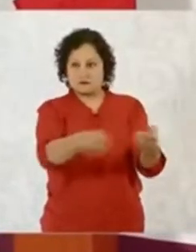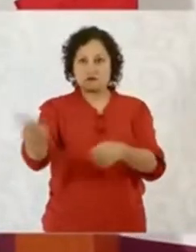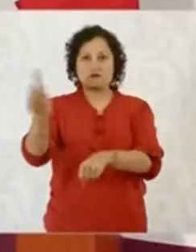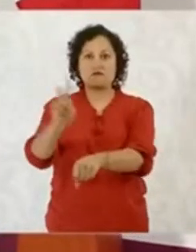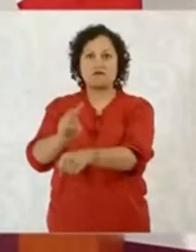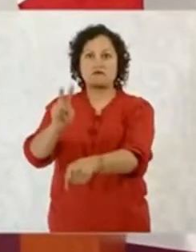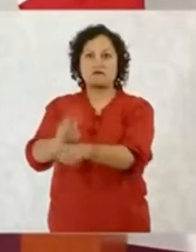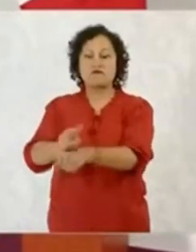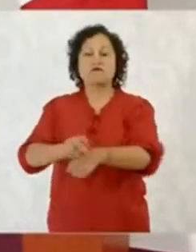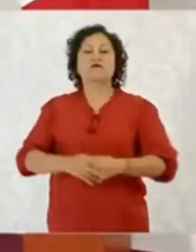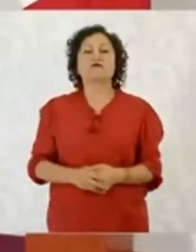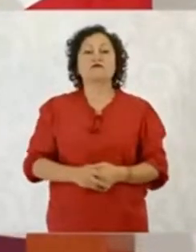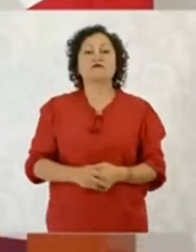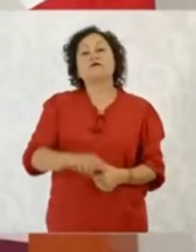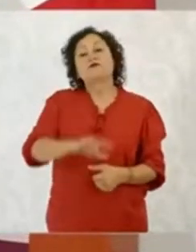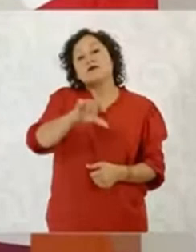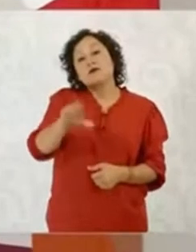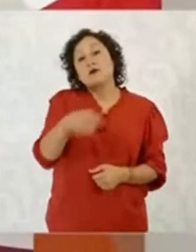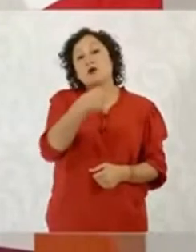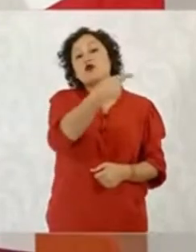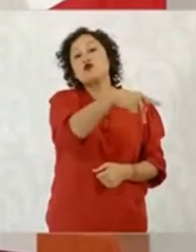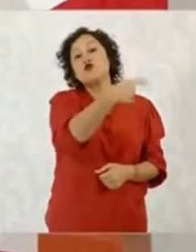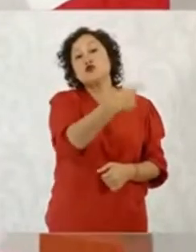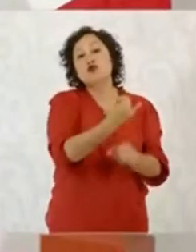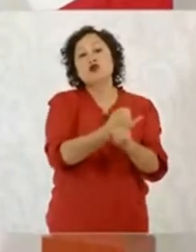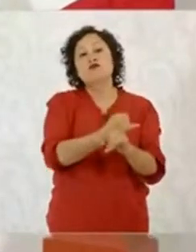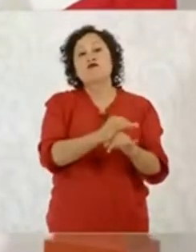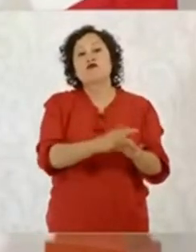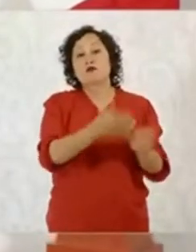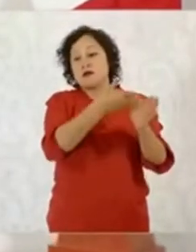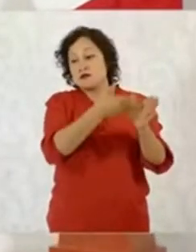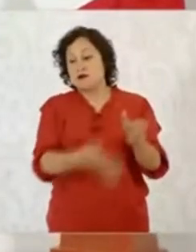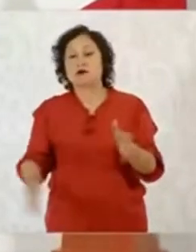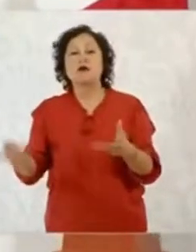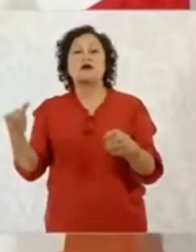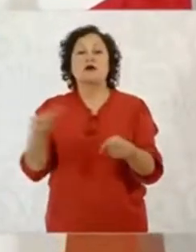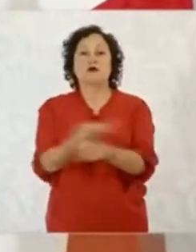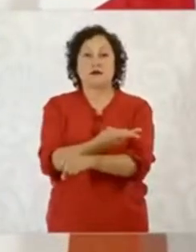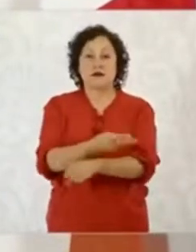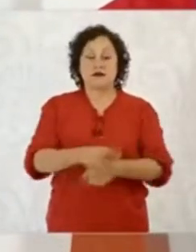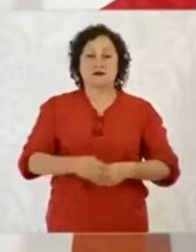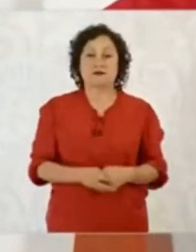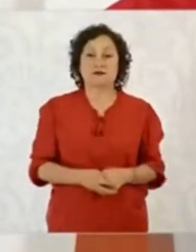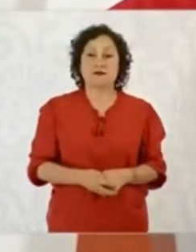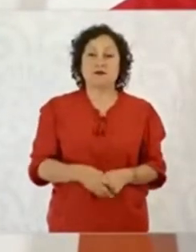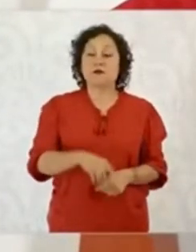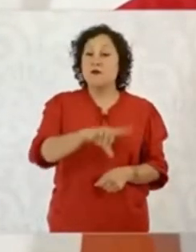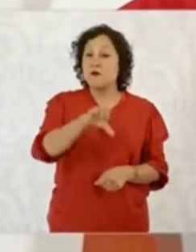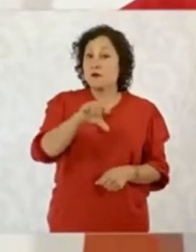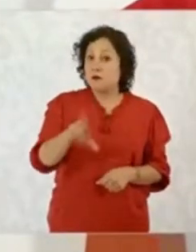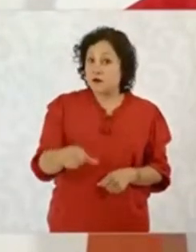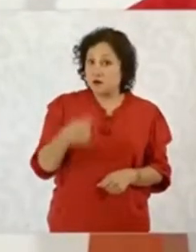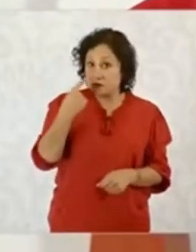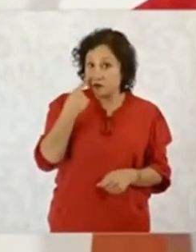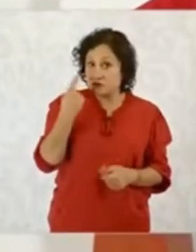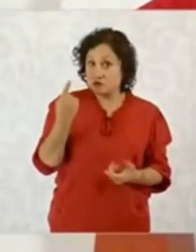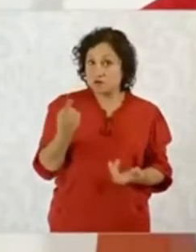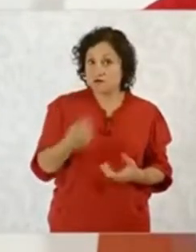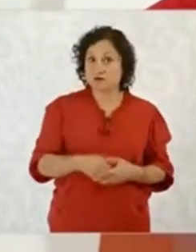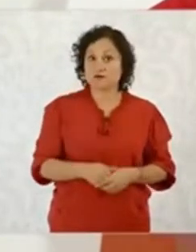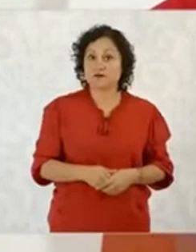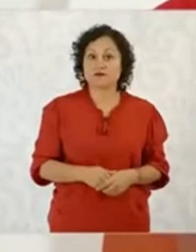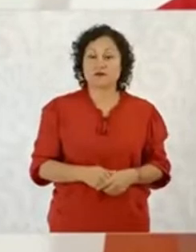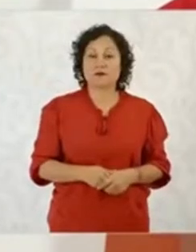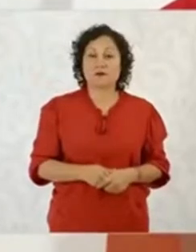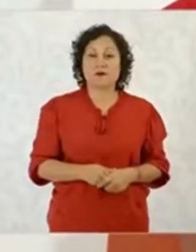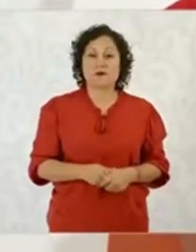ese resguardo y después viene pues estas fotografías que